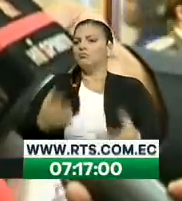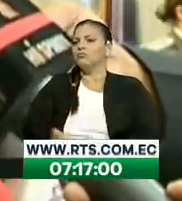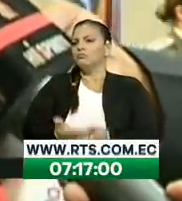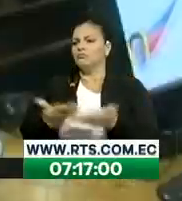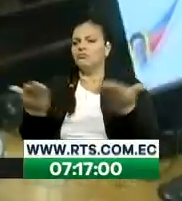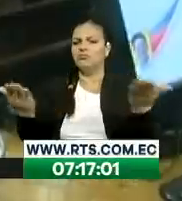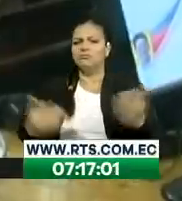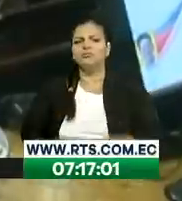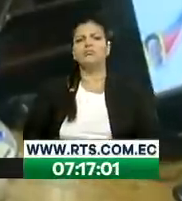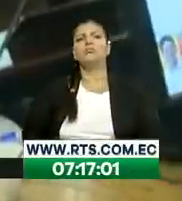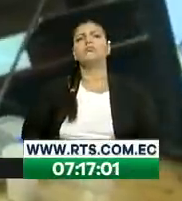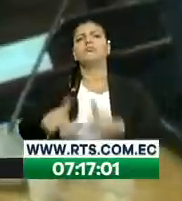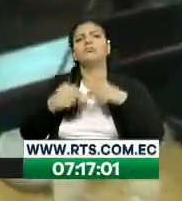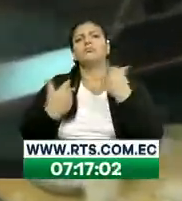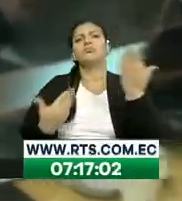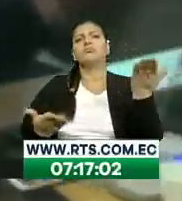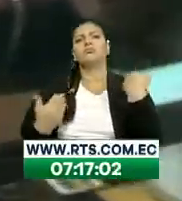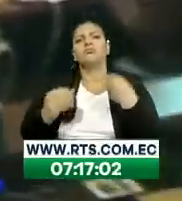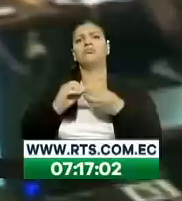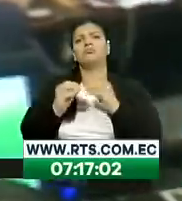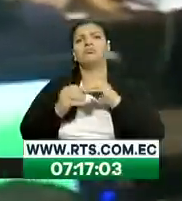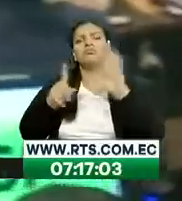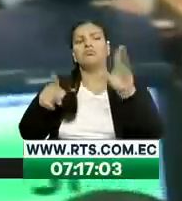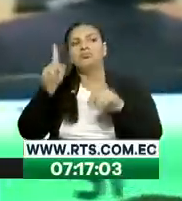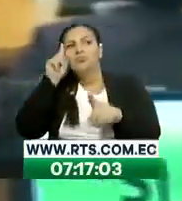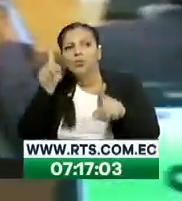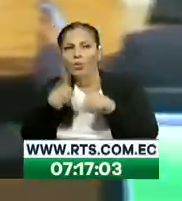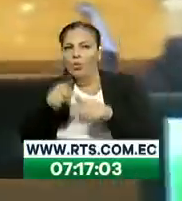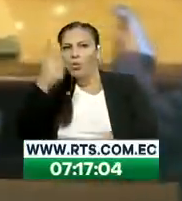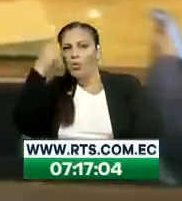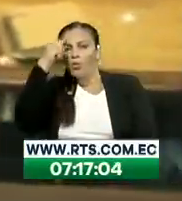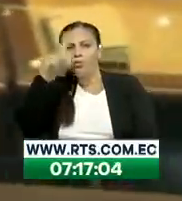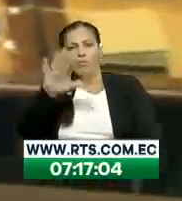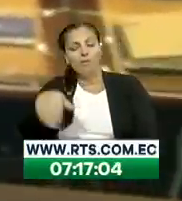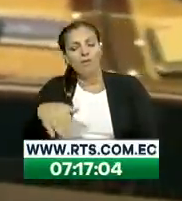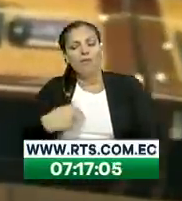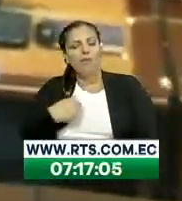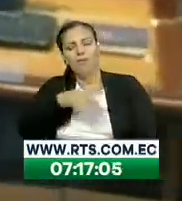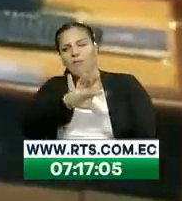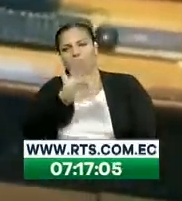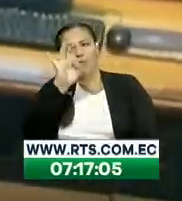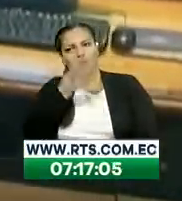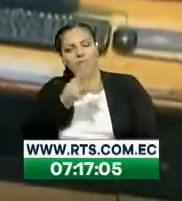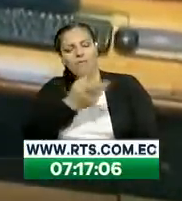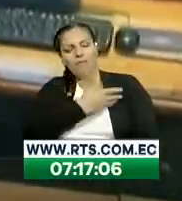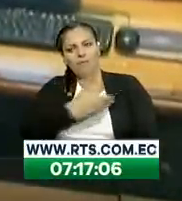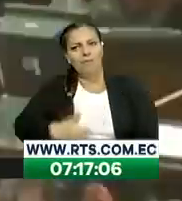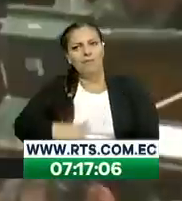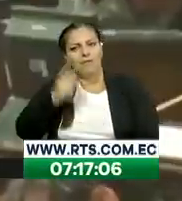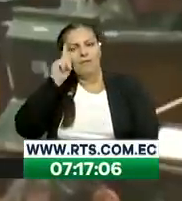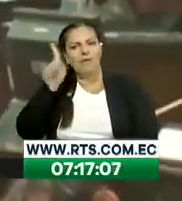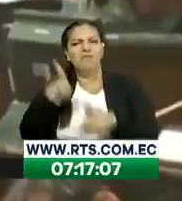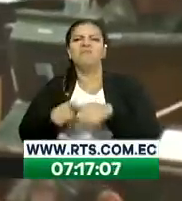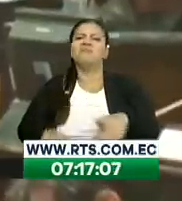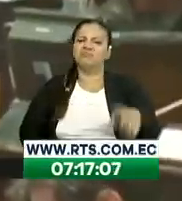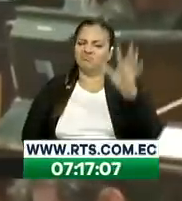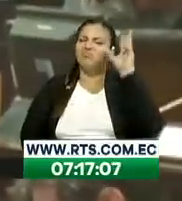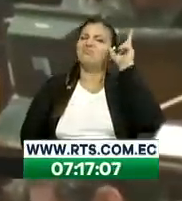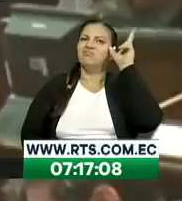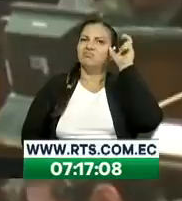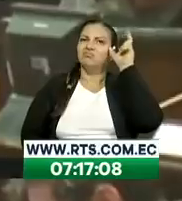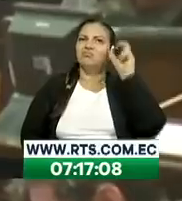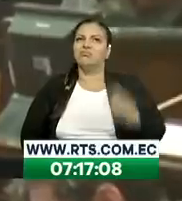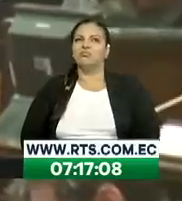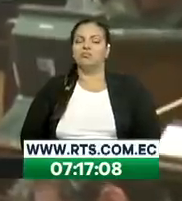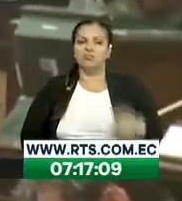esos acuerdos. En todo caso, la Asamblea deberá definir a más tardar la próxima semana quién será el nuevo vicepresidente de la República. Todo apunta a que el primero